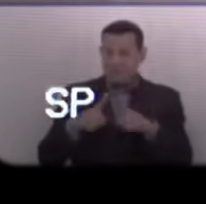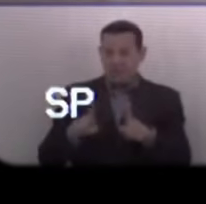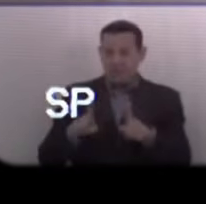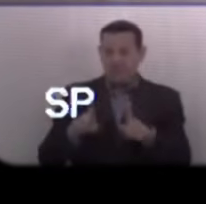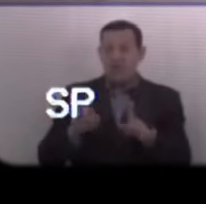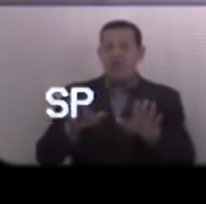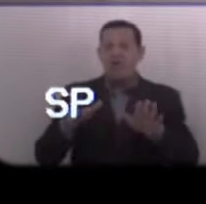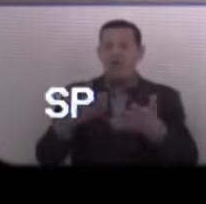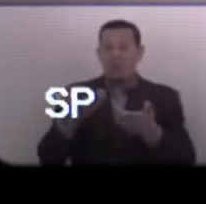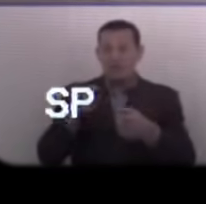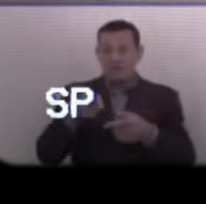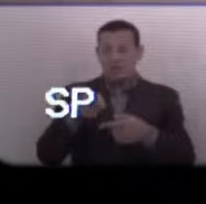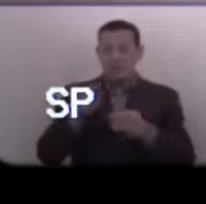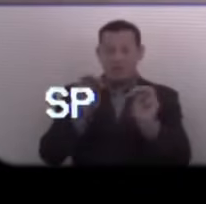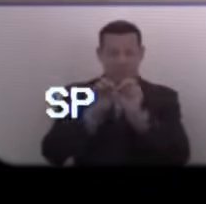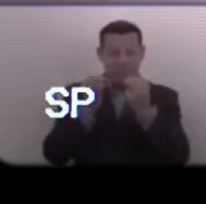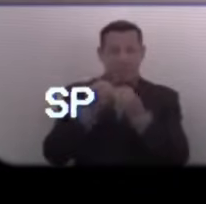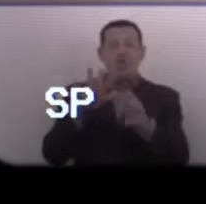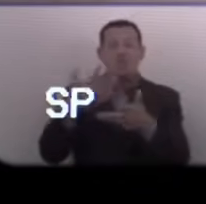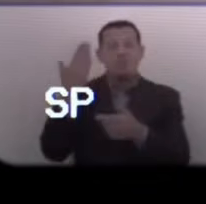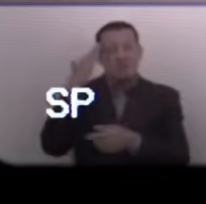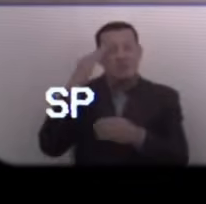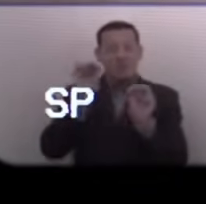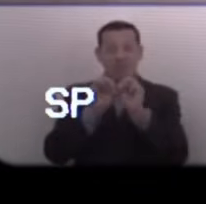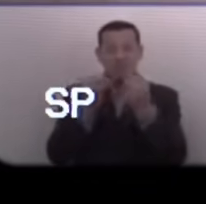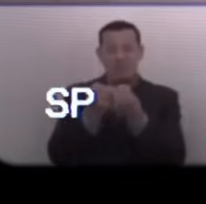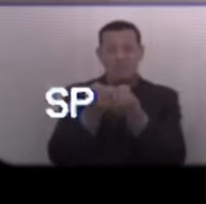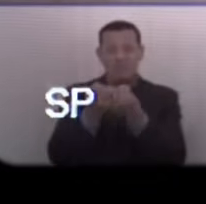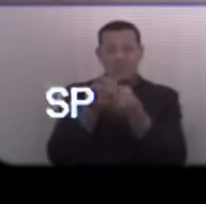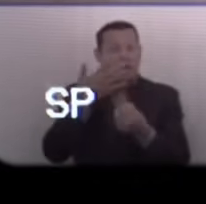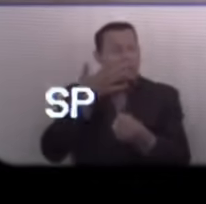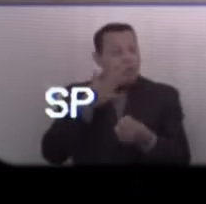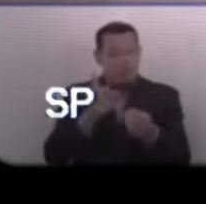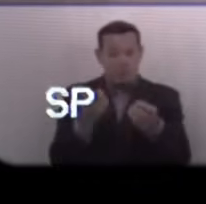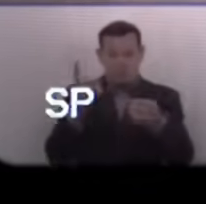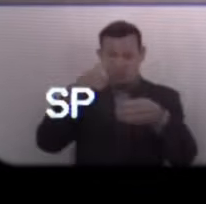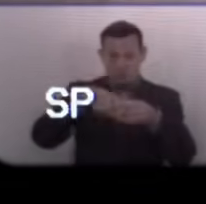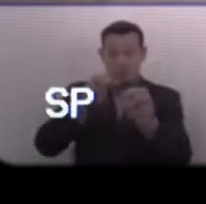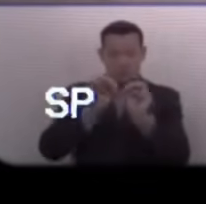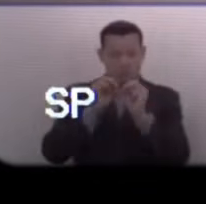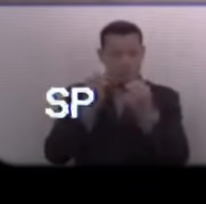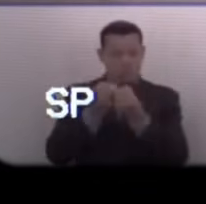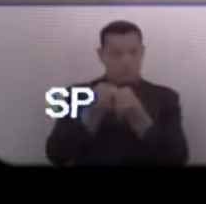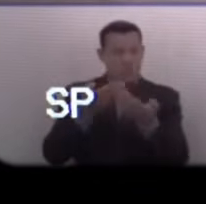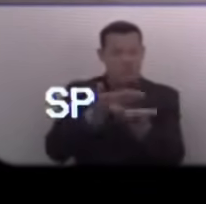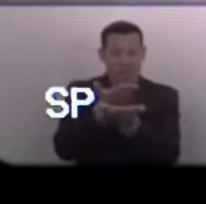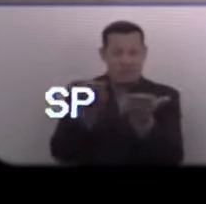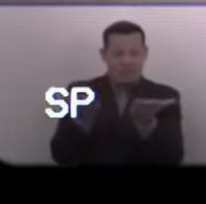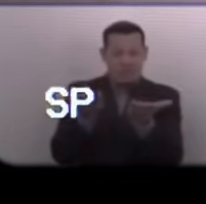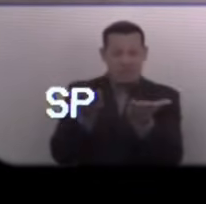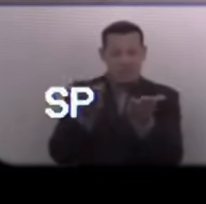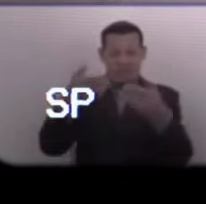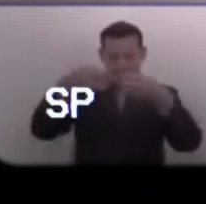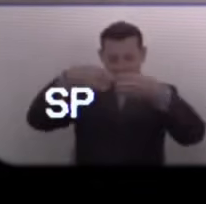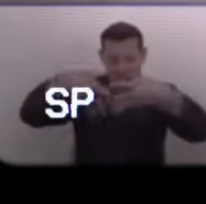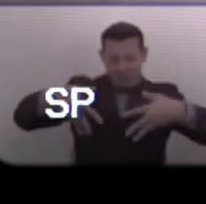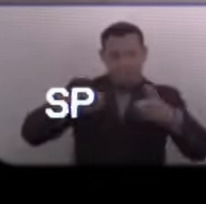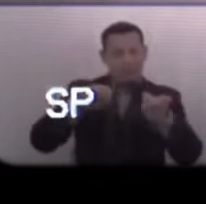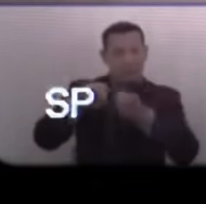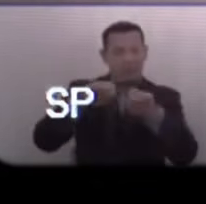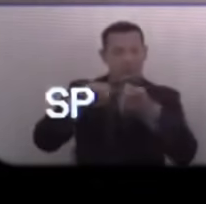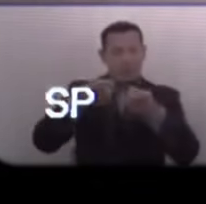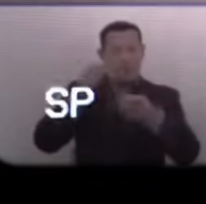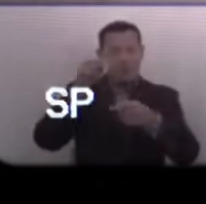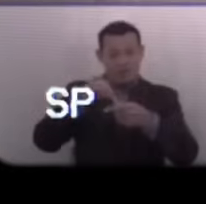Pero ¿cómo sabemos que son pandilleros? Basta con comprobar que forman parte de la estructura en cualquiera de los niveles jerárquicos que manejan,